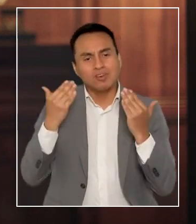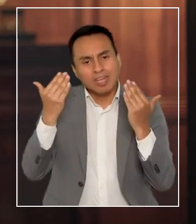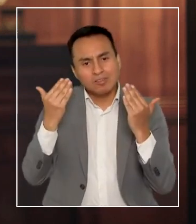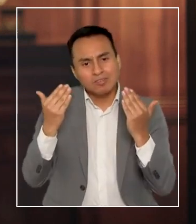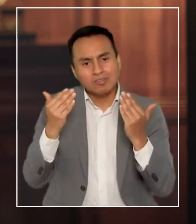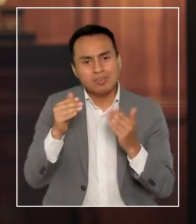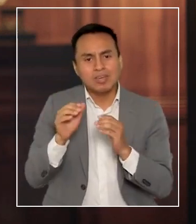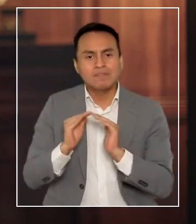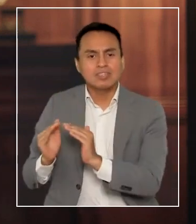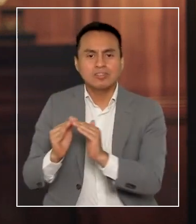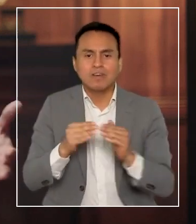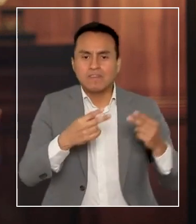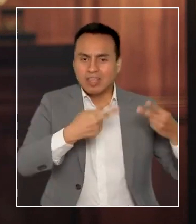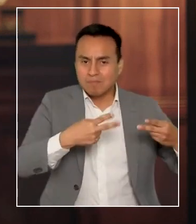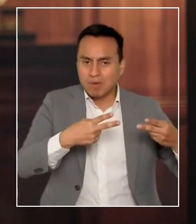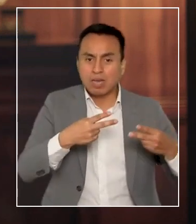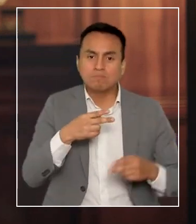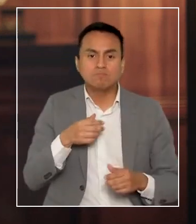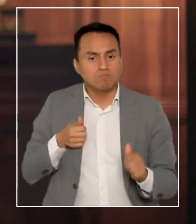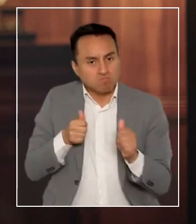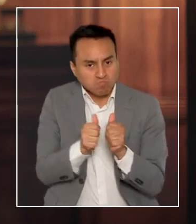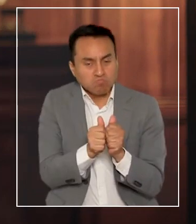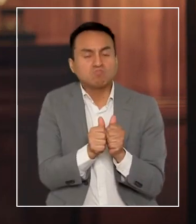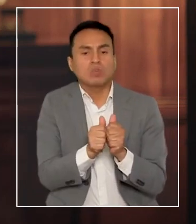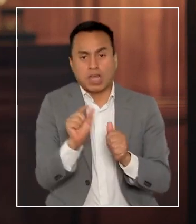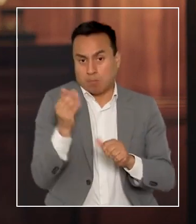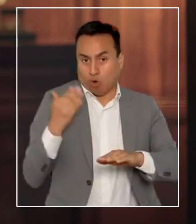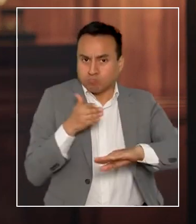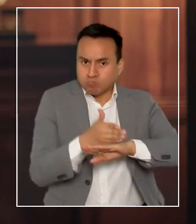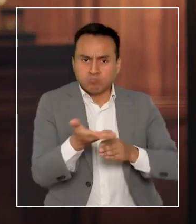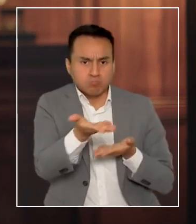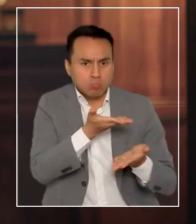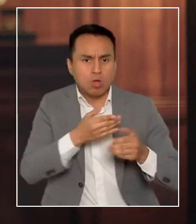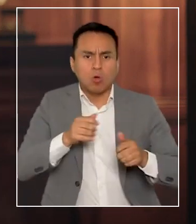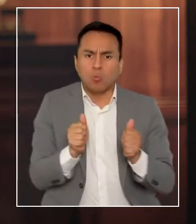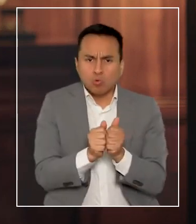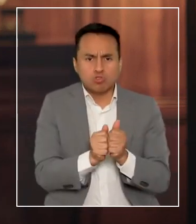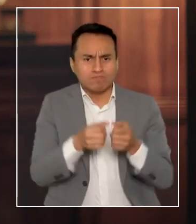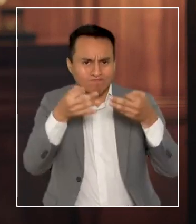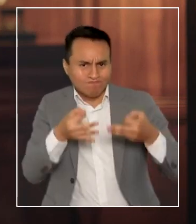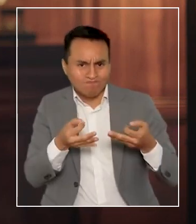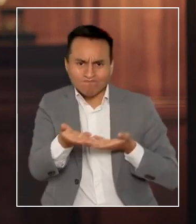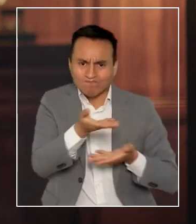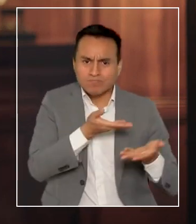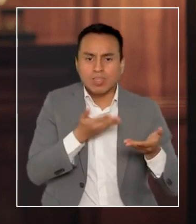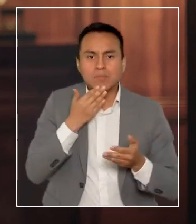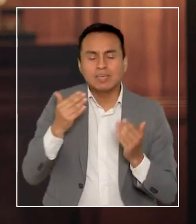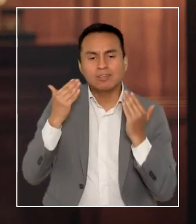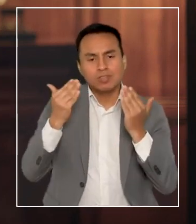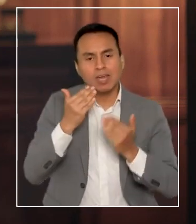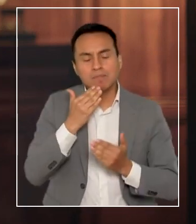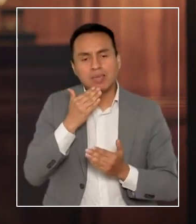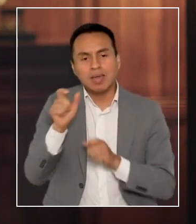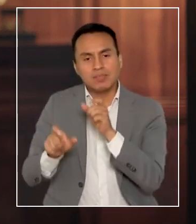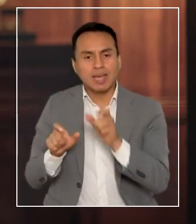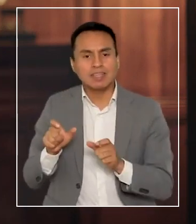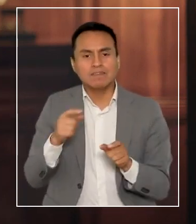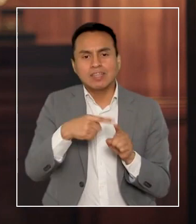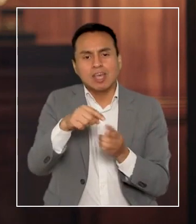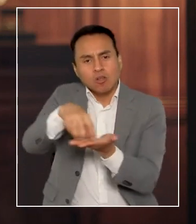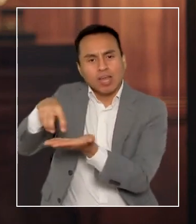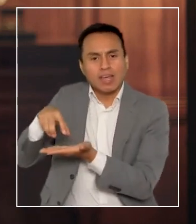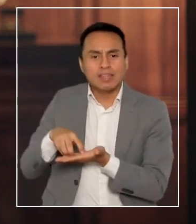a las y los vecinos de viña del mar con quienes he estado Hace pocas horas juntos en terreno y saludo también a los habitantes de varias